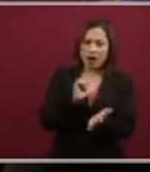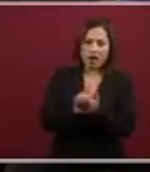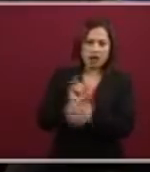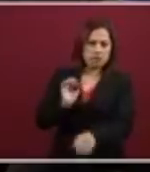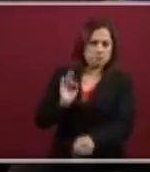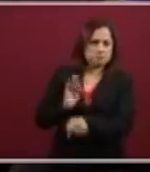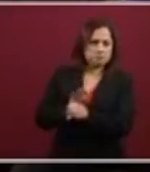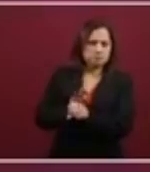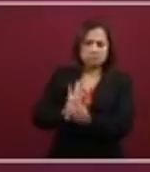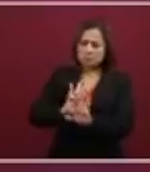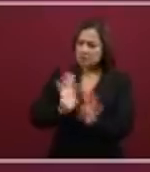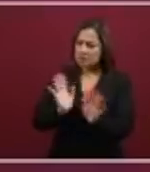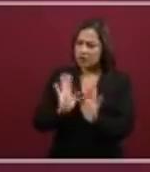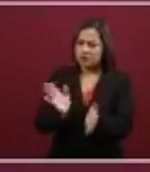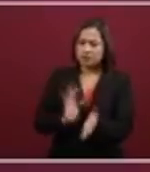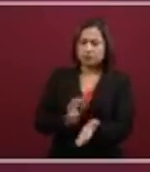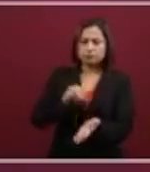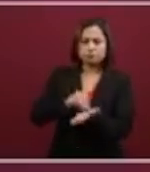establecido,